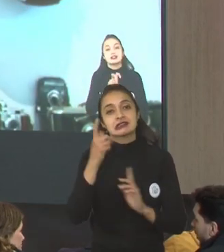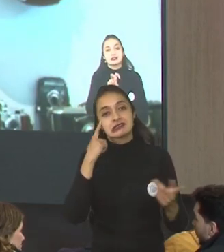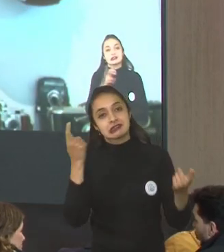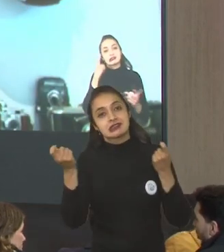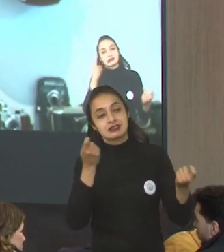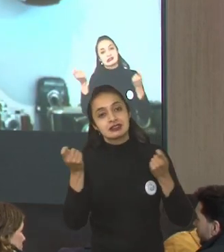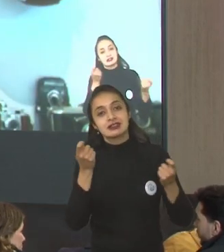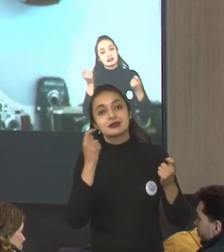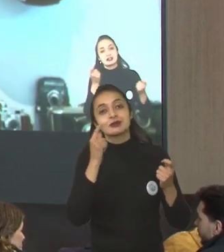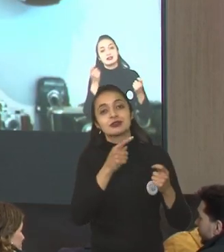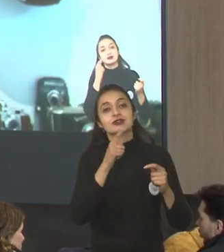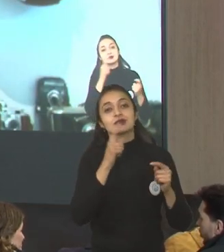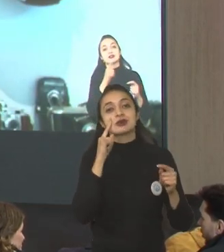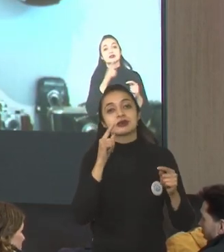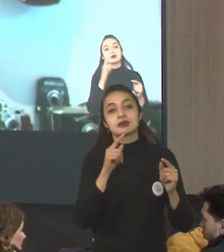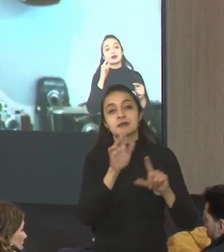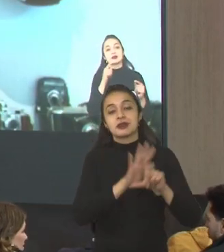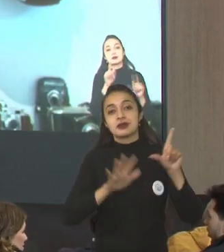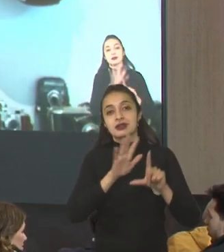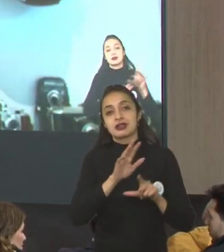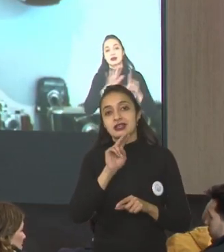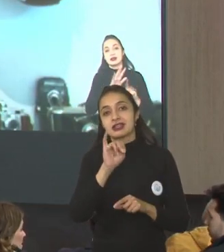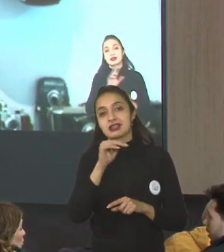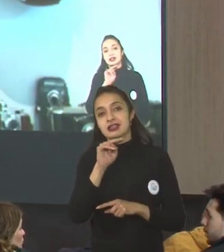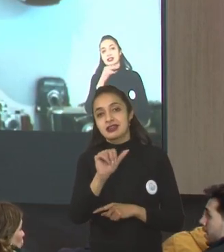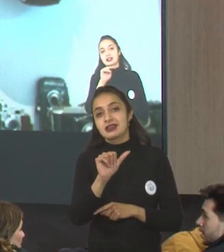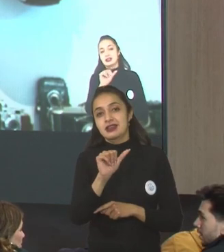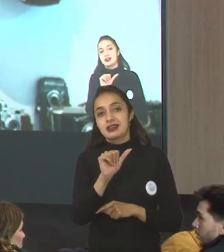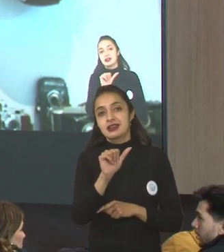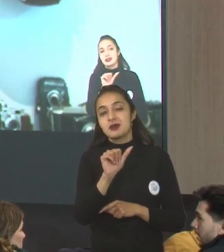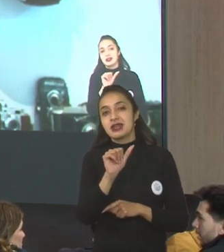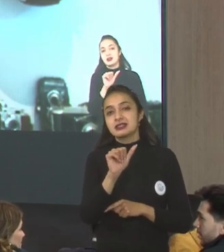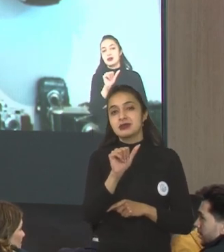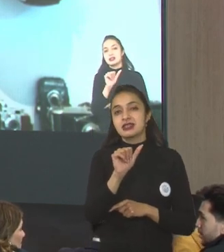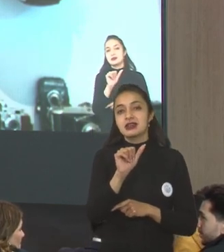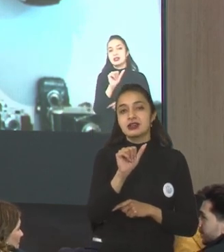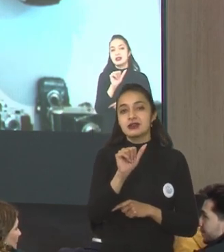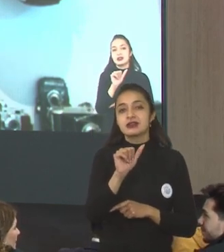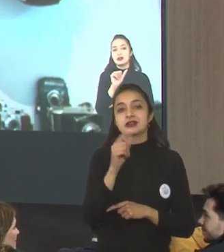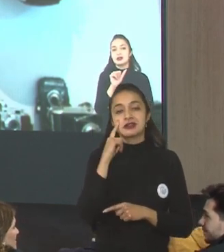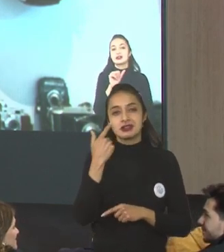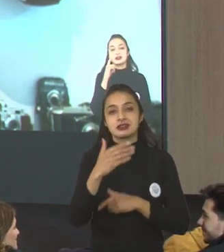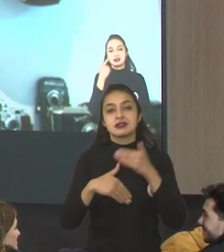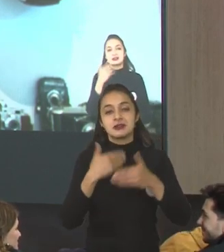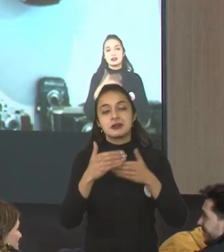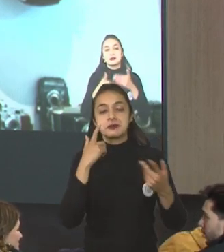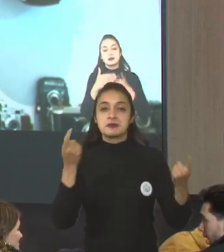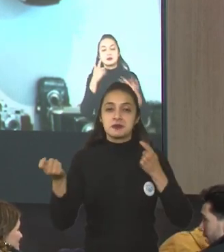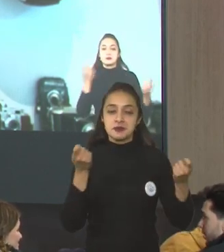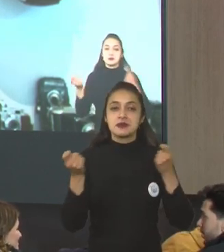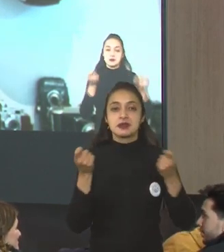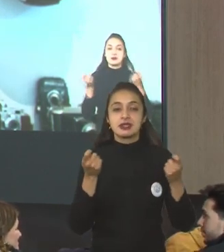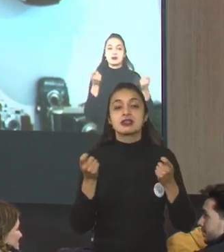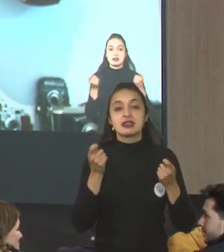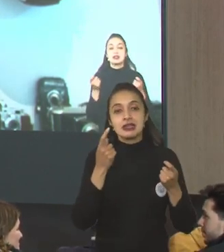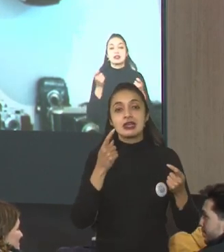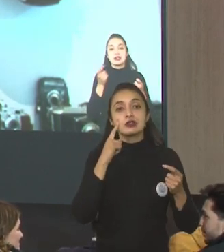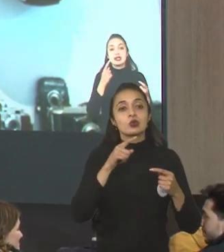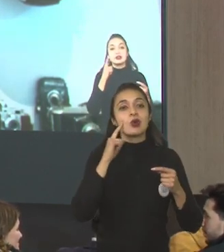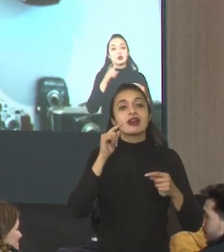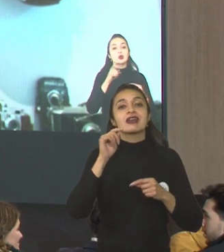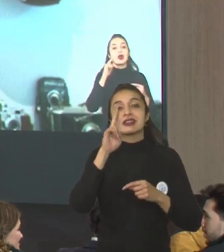Catalina con la serie La Niña, luego con Paquita la del Barrio, una serie que rodé en México, llega la nominación al Emmy